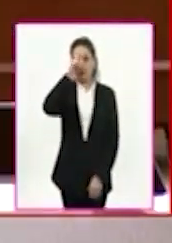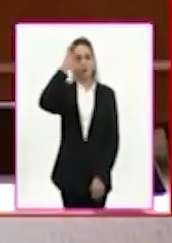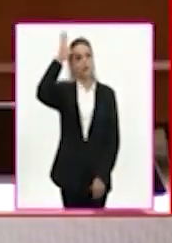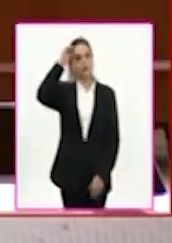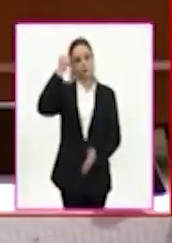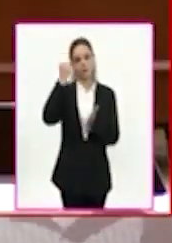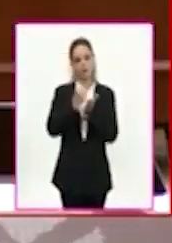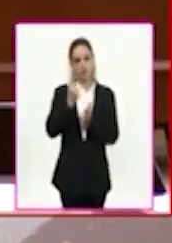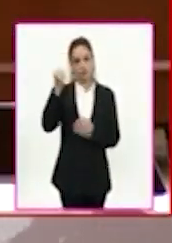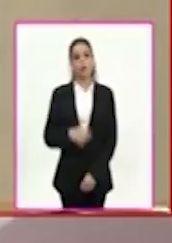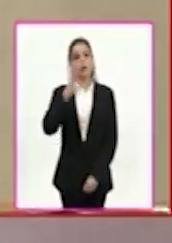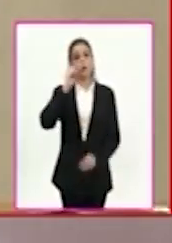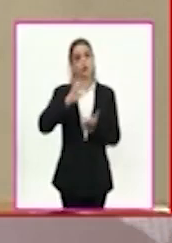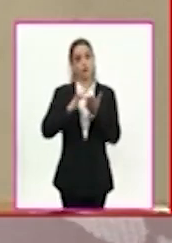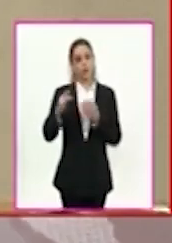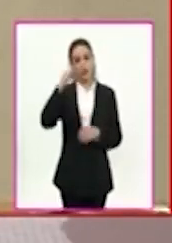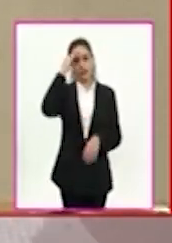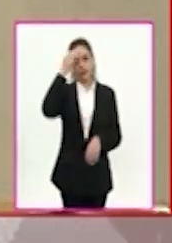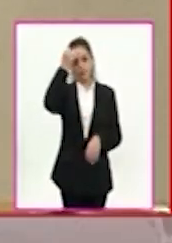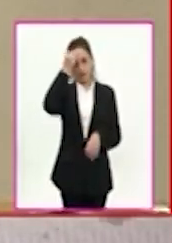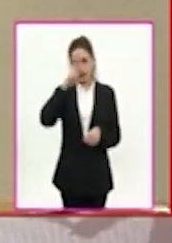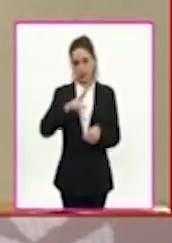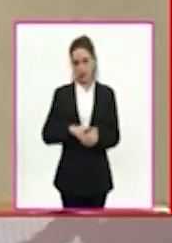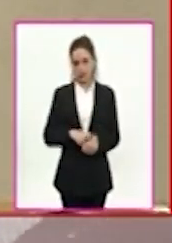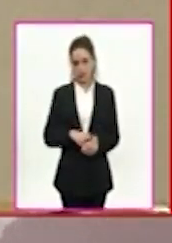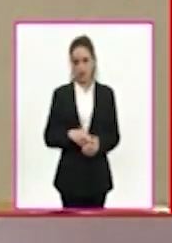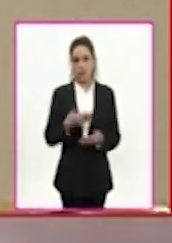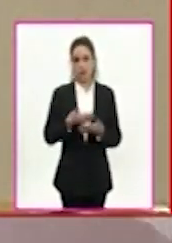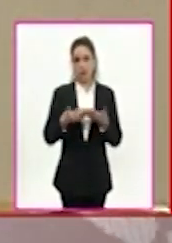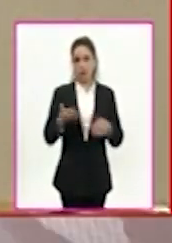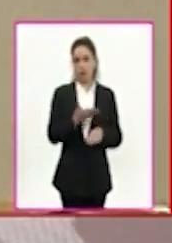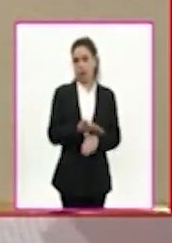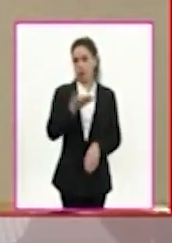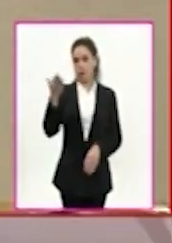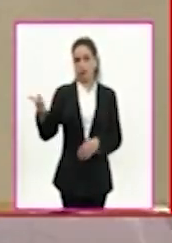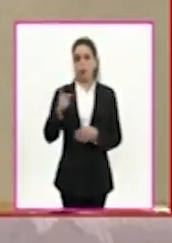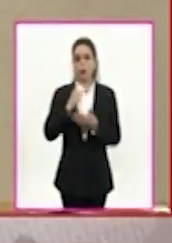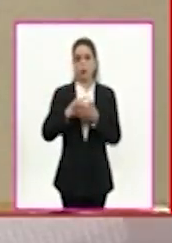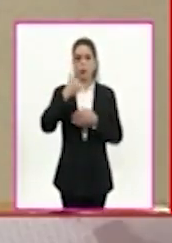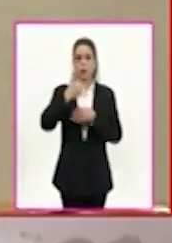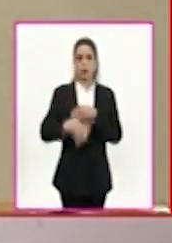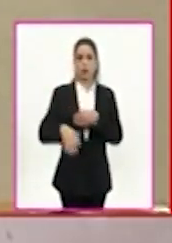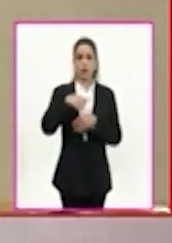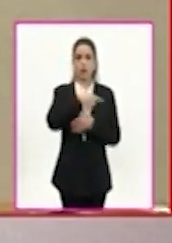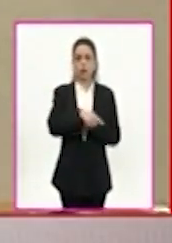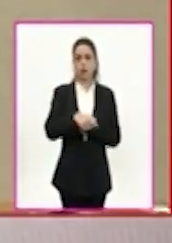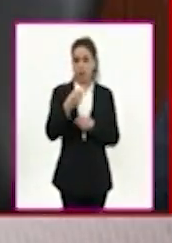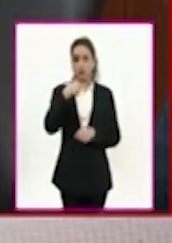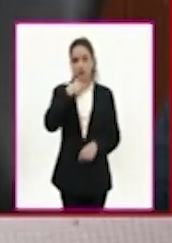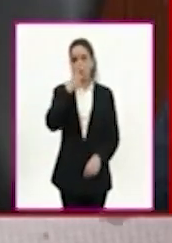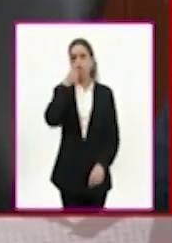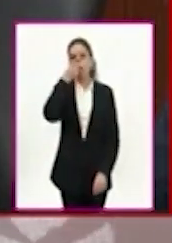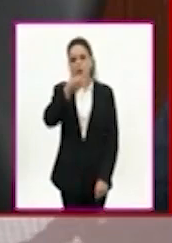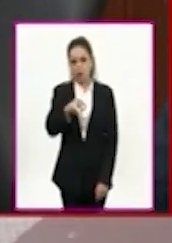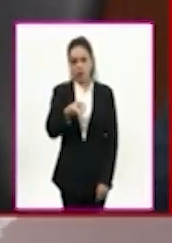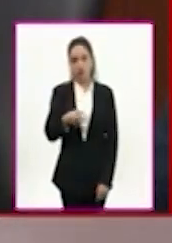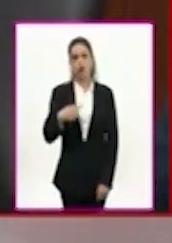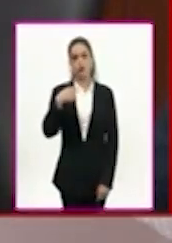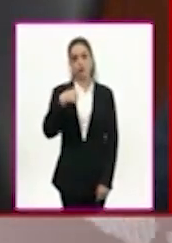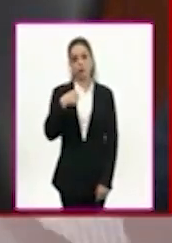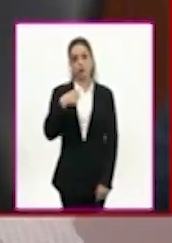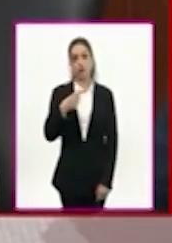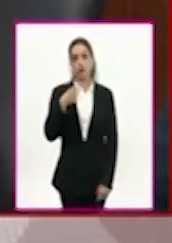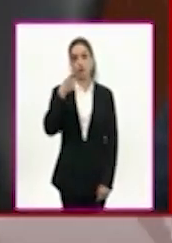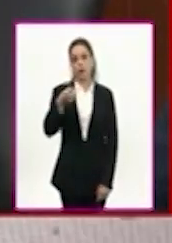Los partidos políticos, independientemente con cuál simpatice cada quien, son fundamentales como conjunto. Es decir, uno